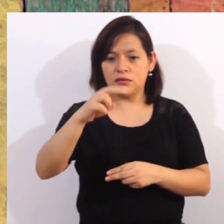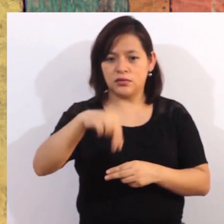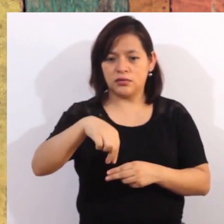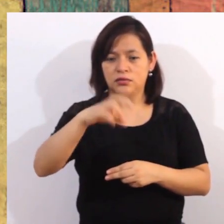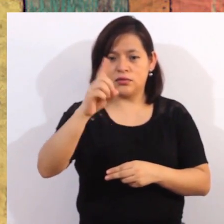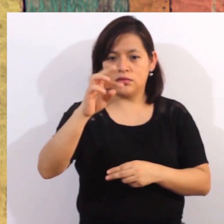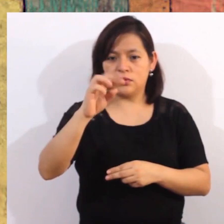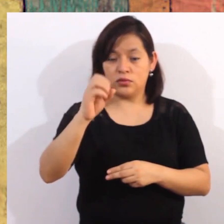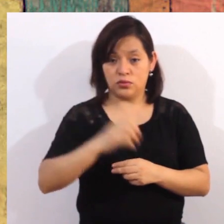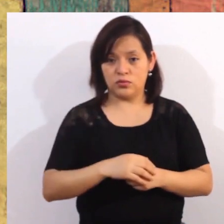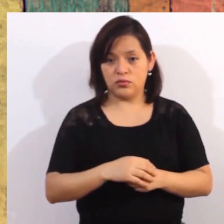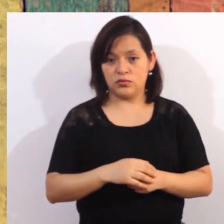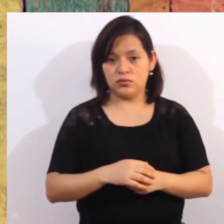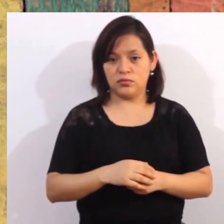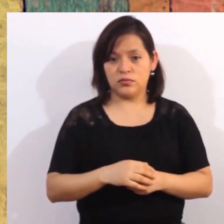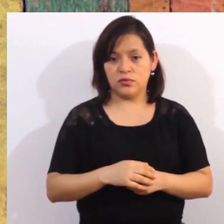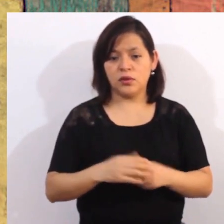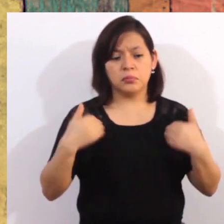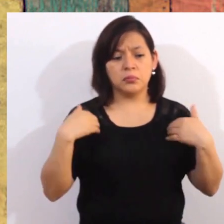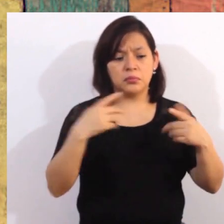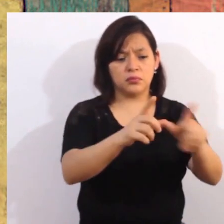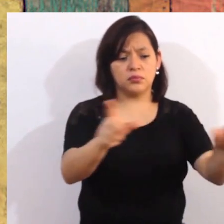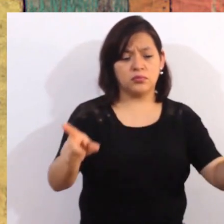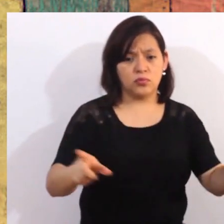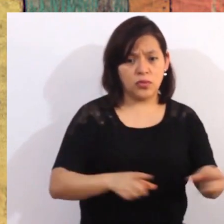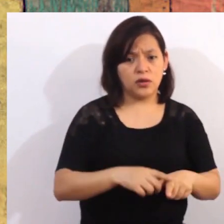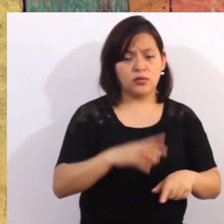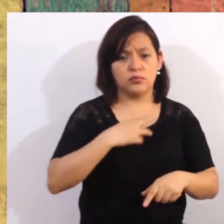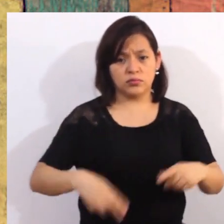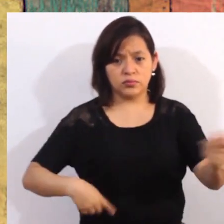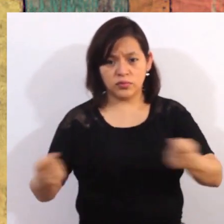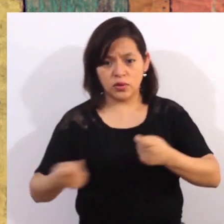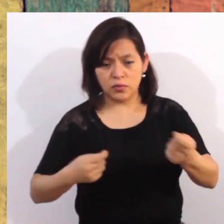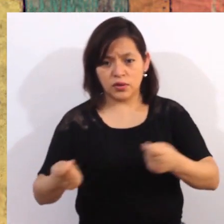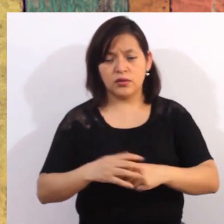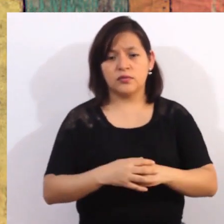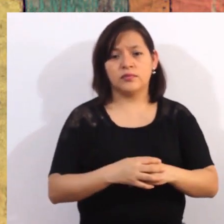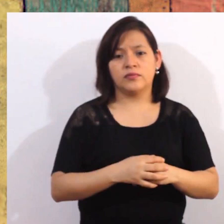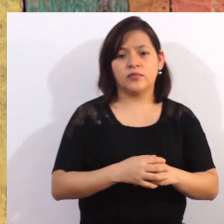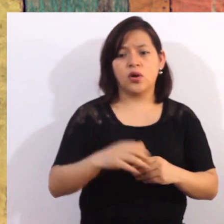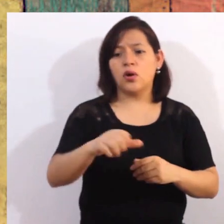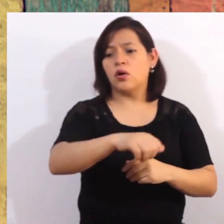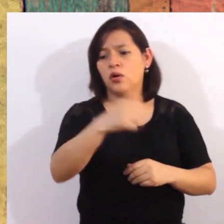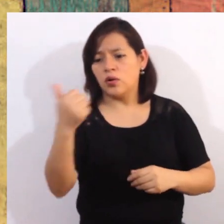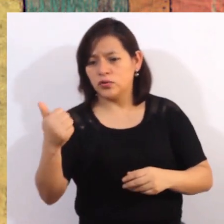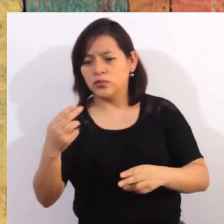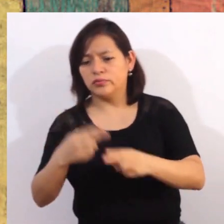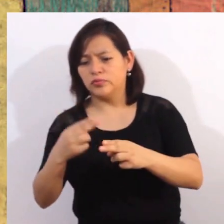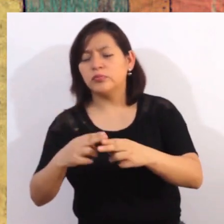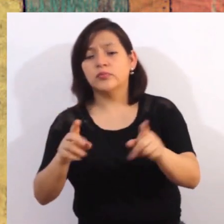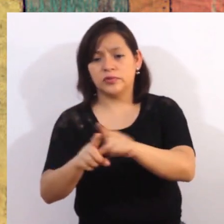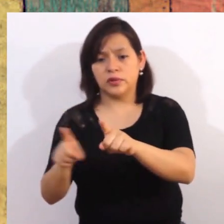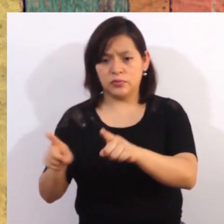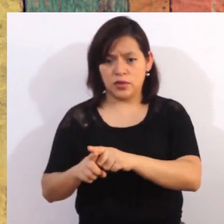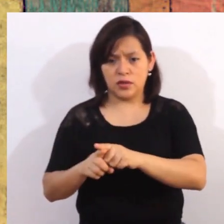Asia Menor. Y ahora 2 personajes que van a venir a calzar en la historia de Israel. Seleuco,